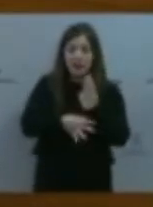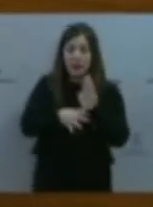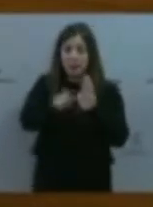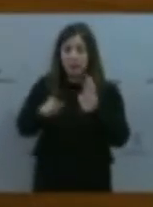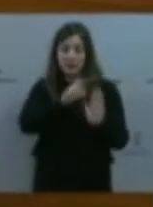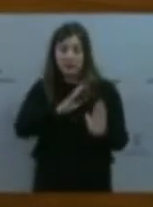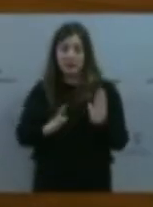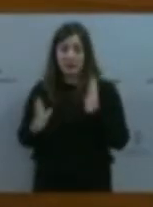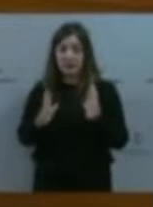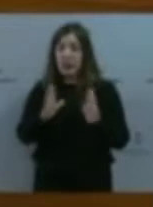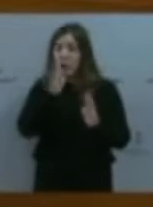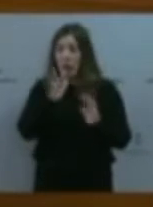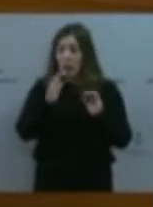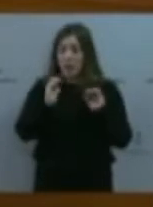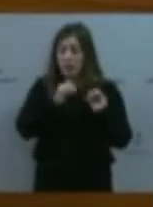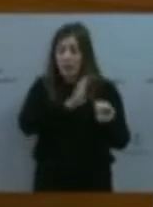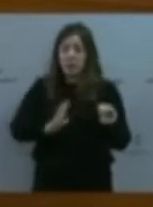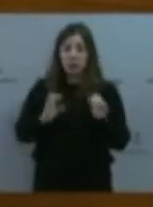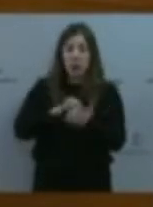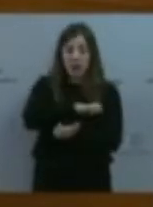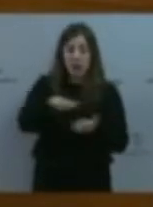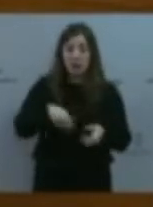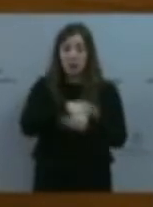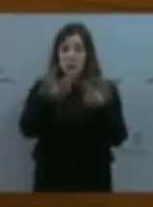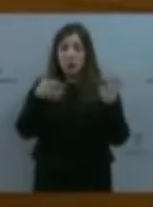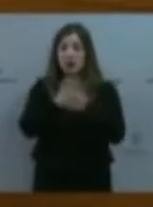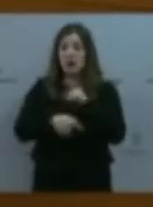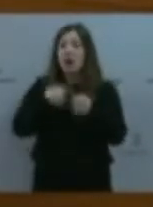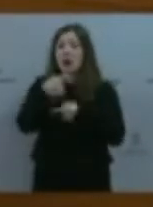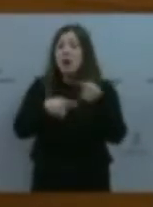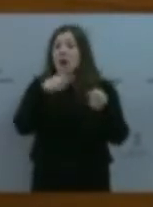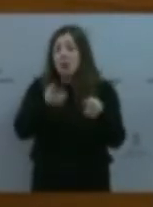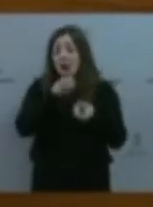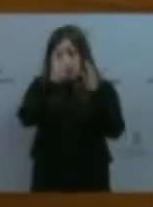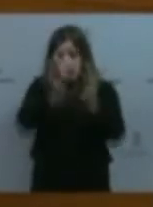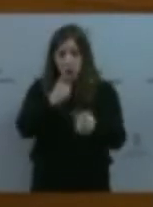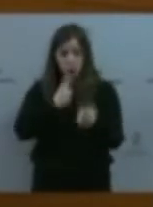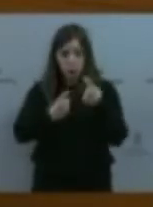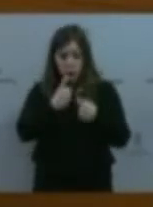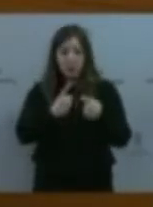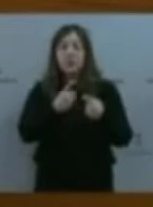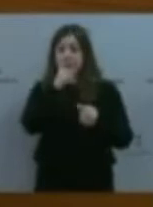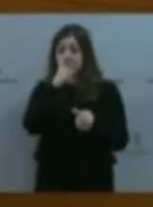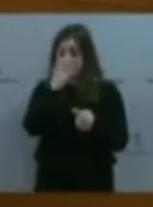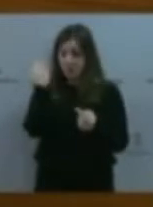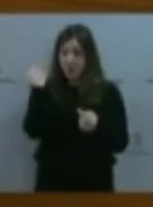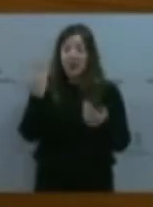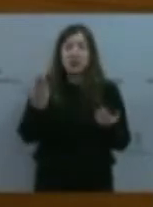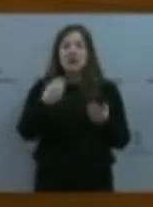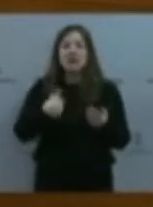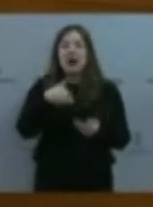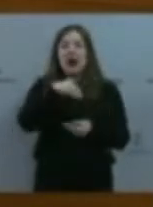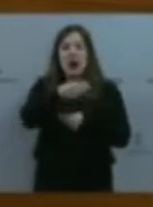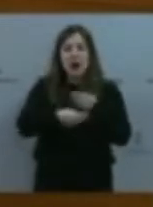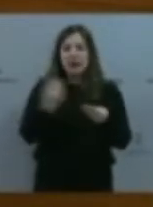que es como consecuencia de un informe del Consejo Consultivo, recordarán. Mire, ya se están aplicando algunas de las recomendaciones importantes de ese informe